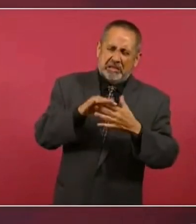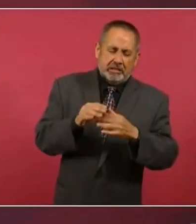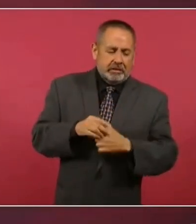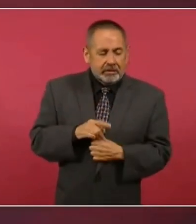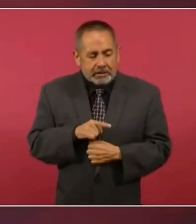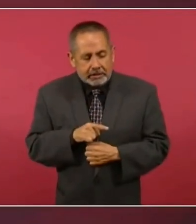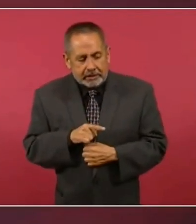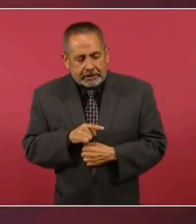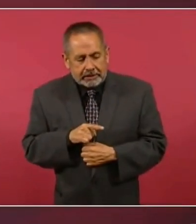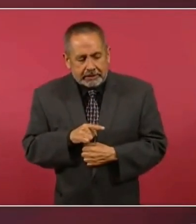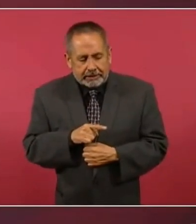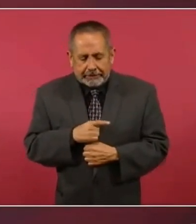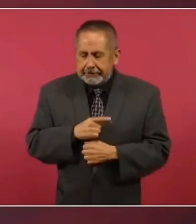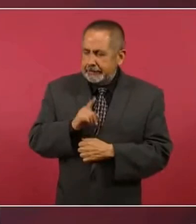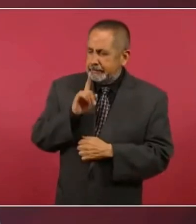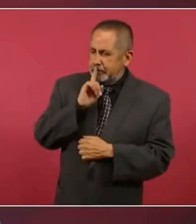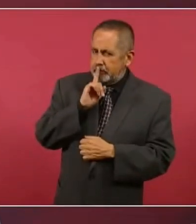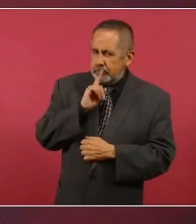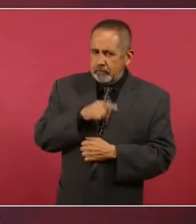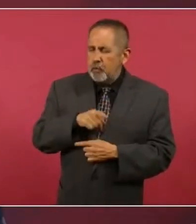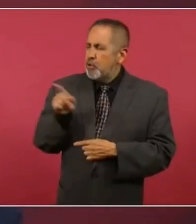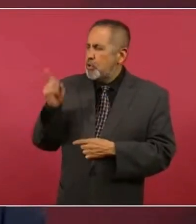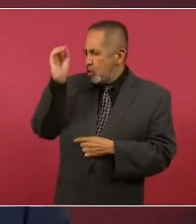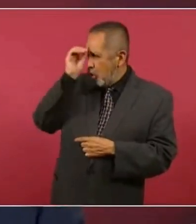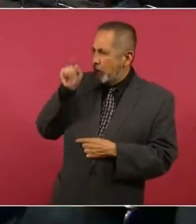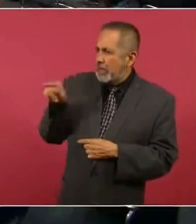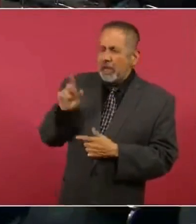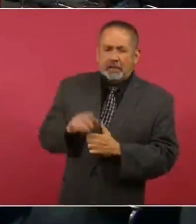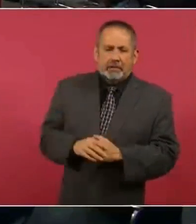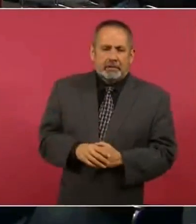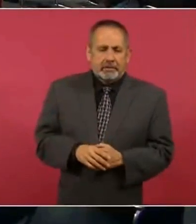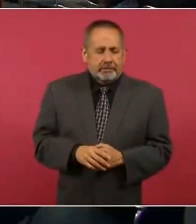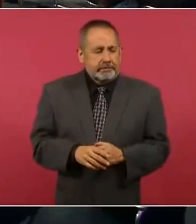Yo me quedaba callado. ¿Y usted qué opina? Digo, mira,